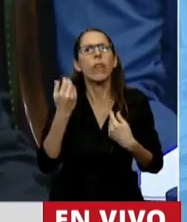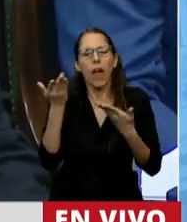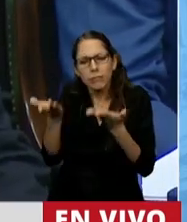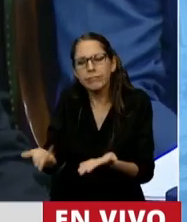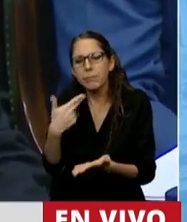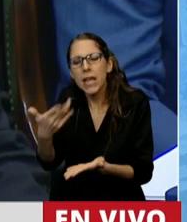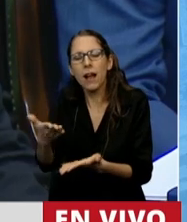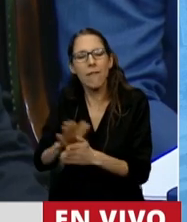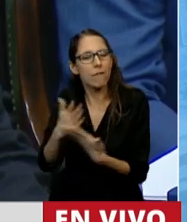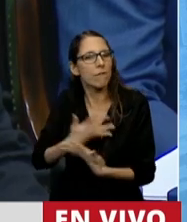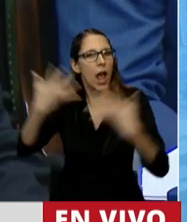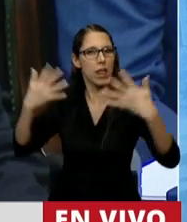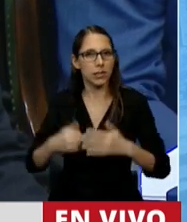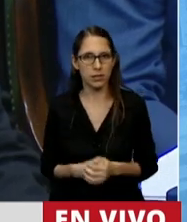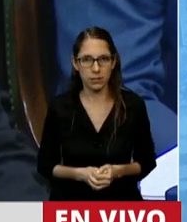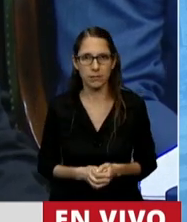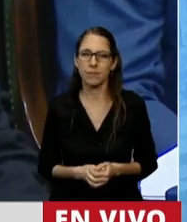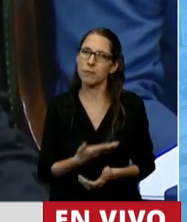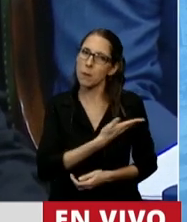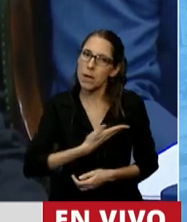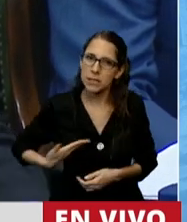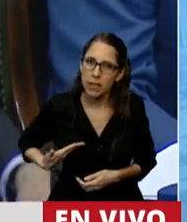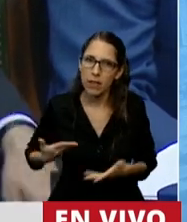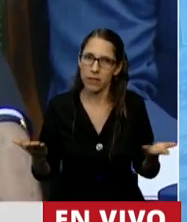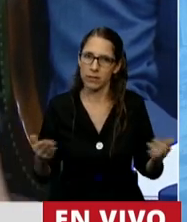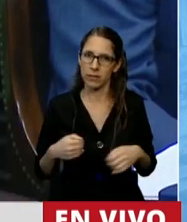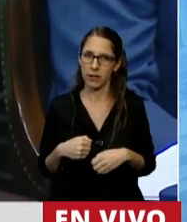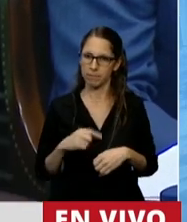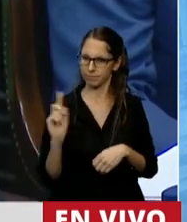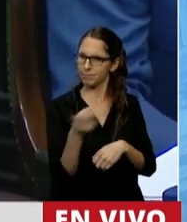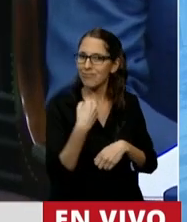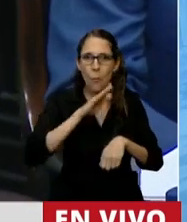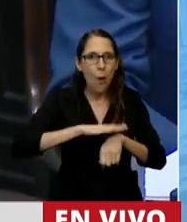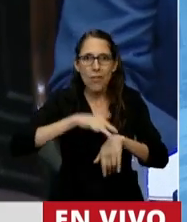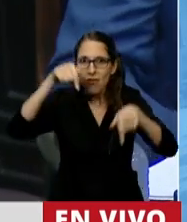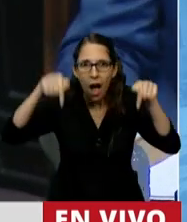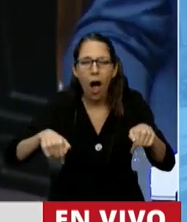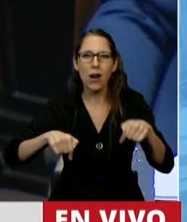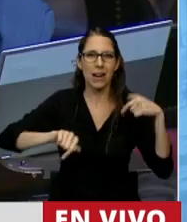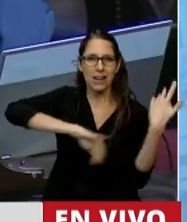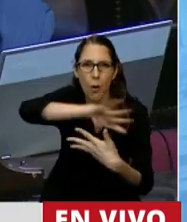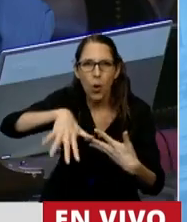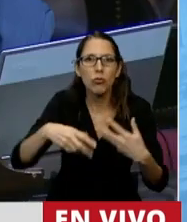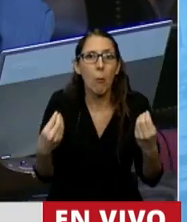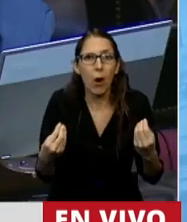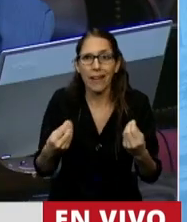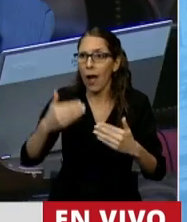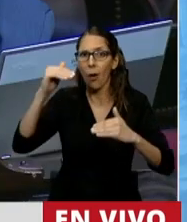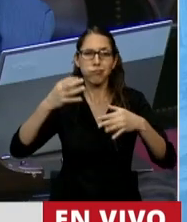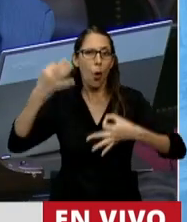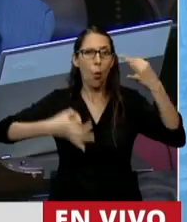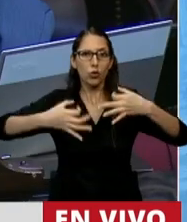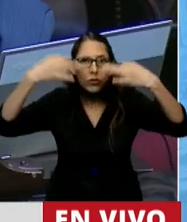felicidad. Señor presidente, somos parte de una revolución porque hay una injusticia,